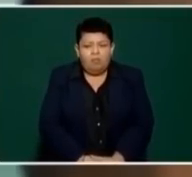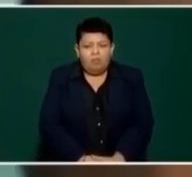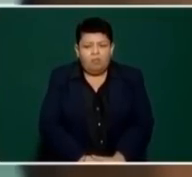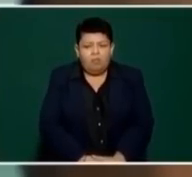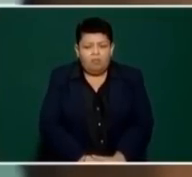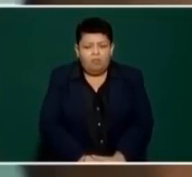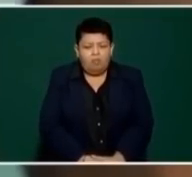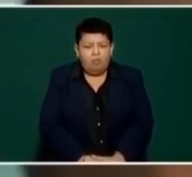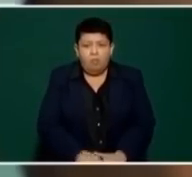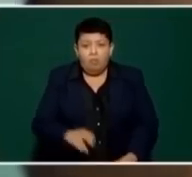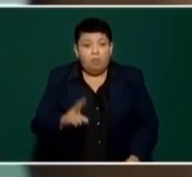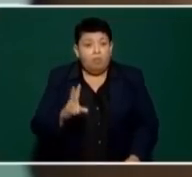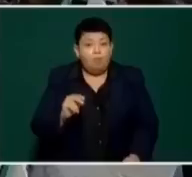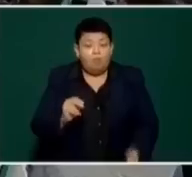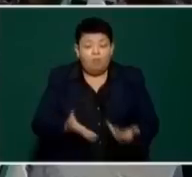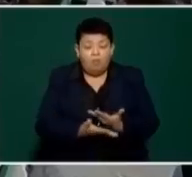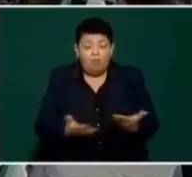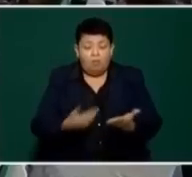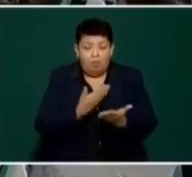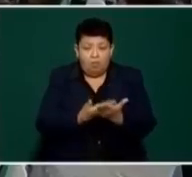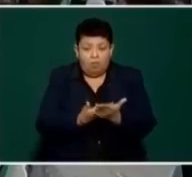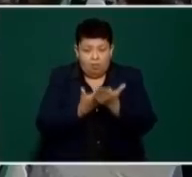No traigo ahorita los números.